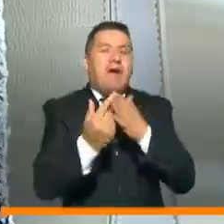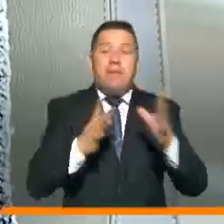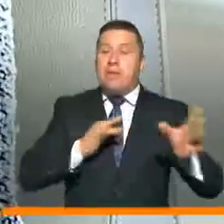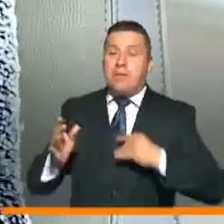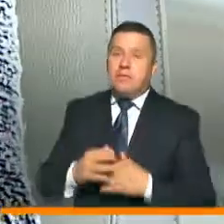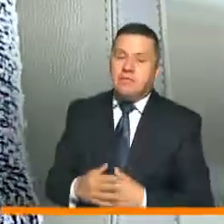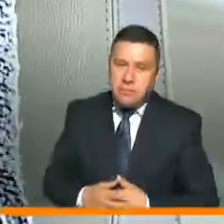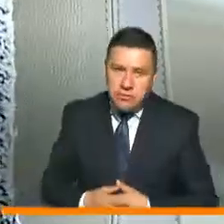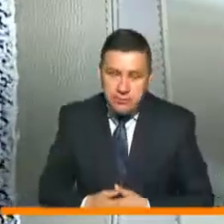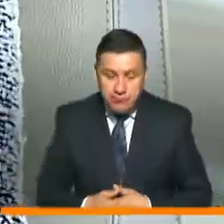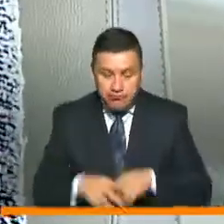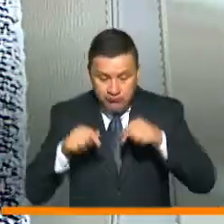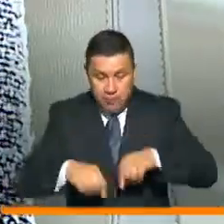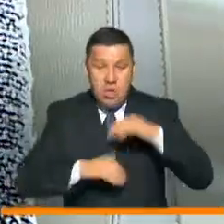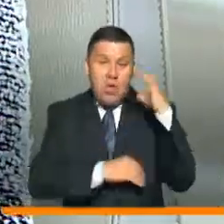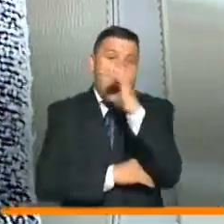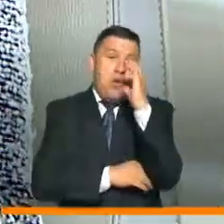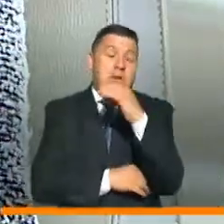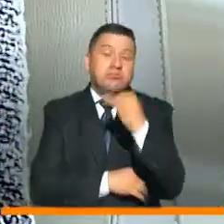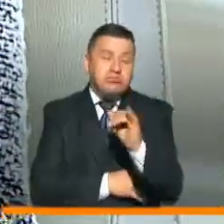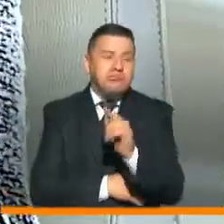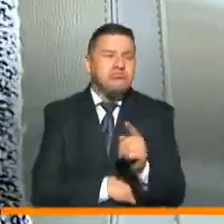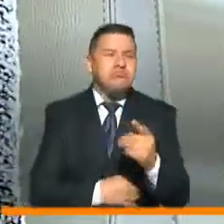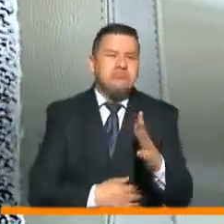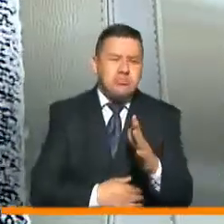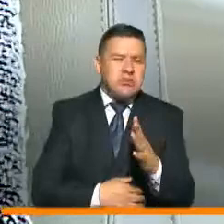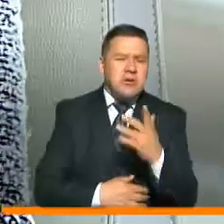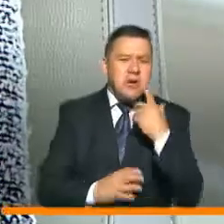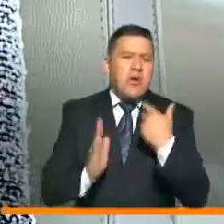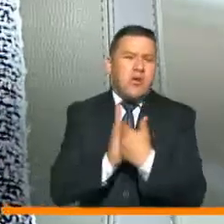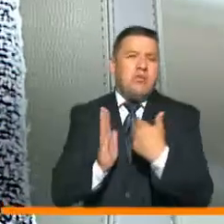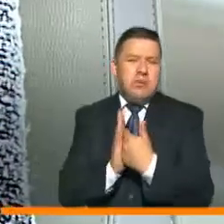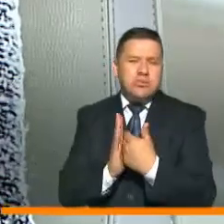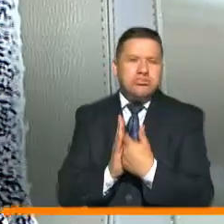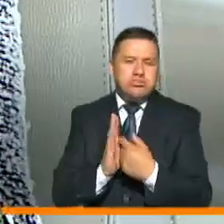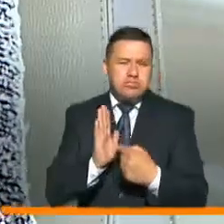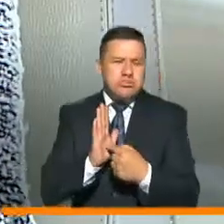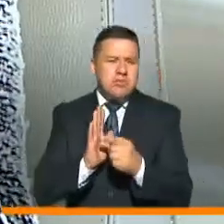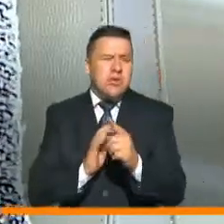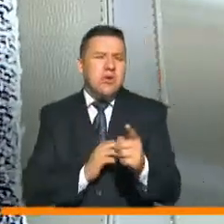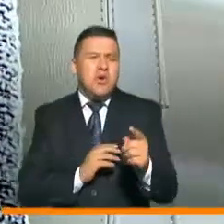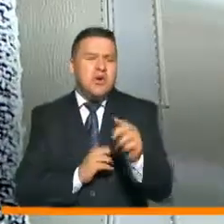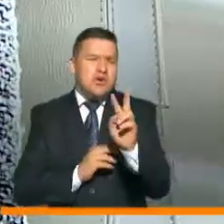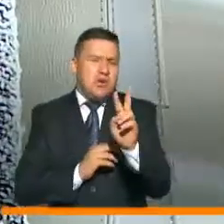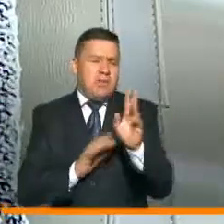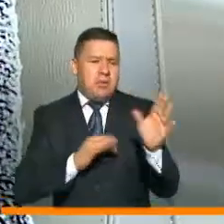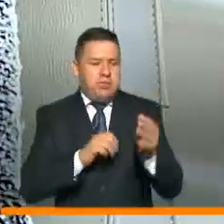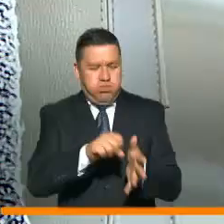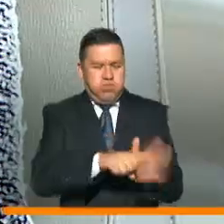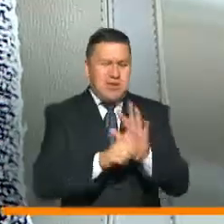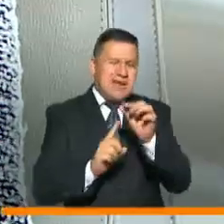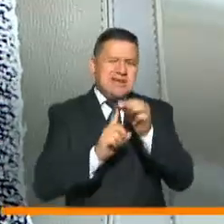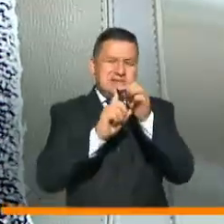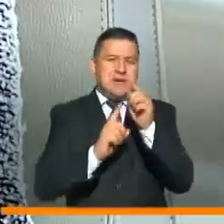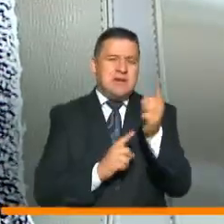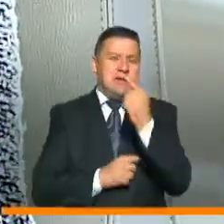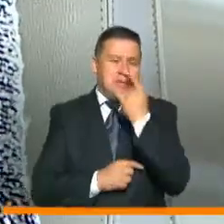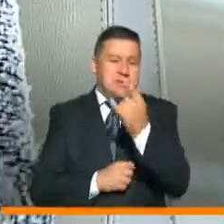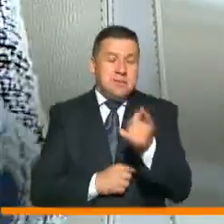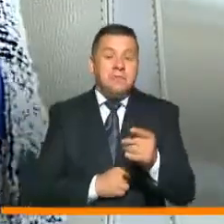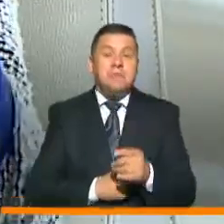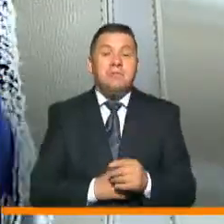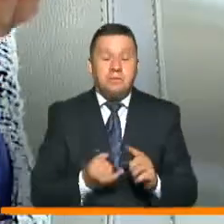eso. En Colombia hemos comprobado la circulación de 2 de esos linajes de especial interés, como